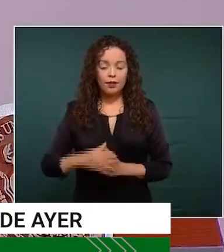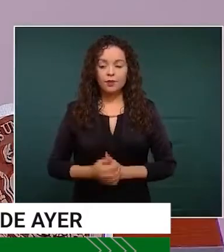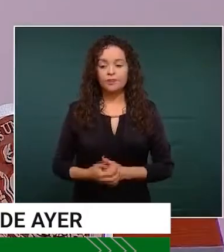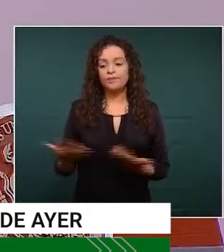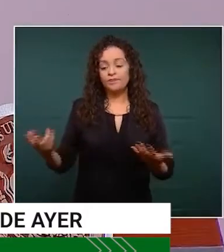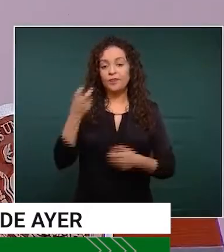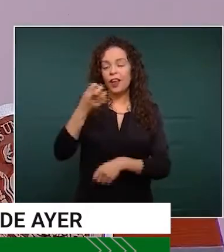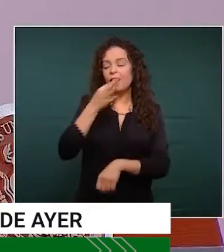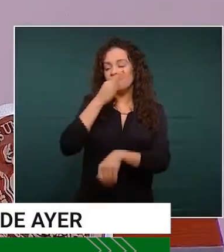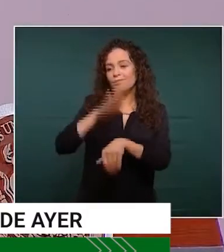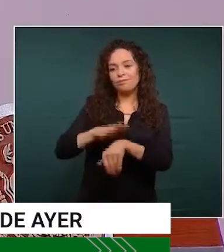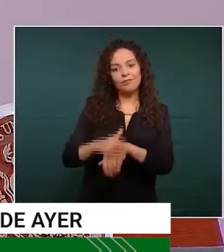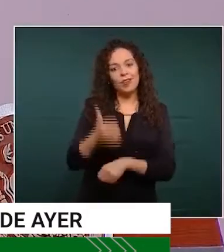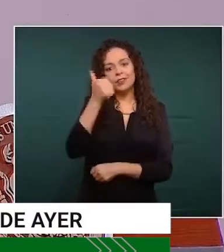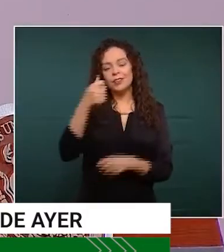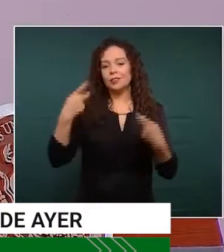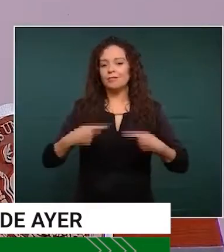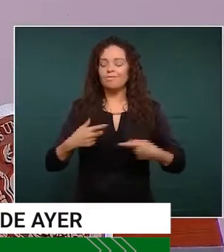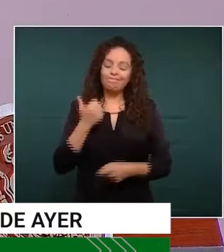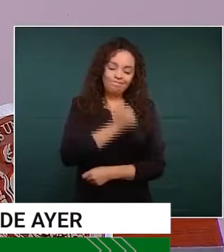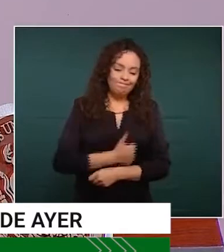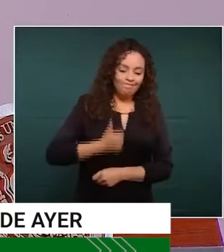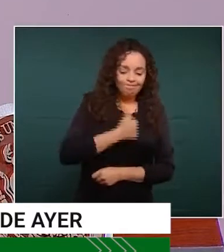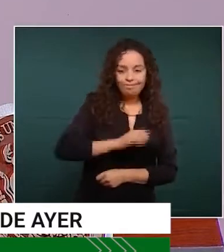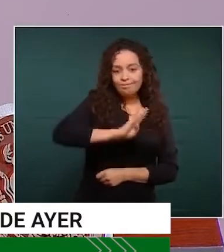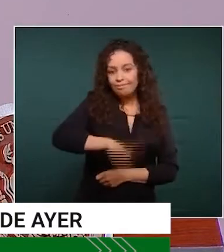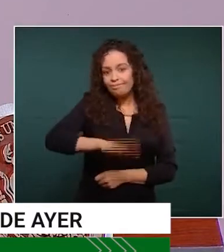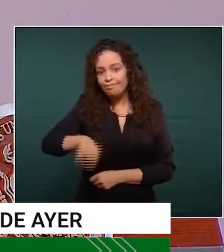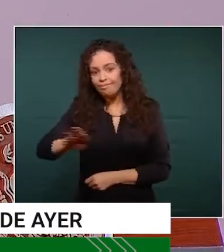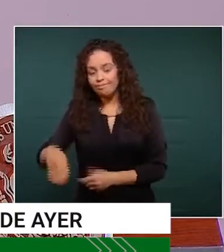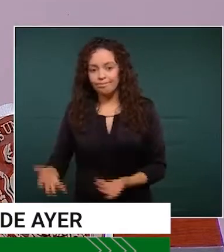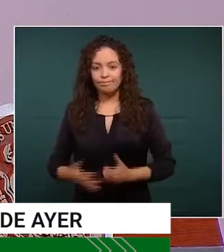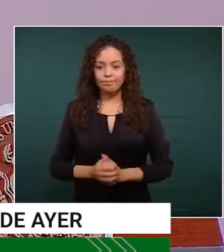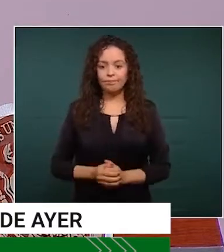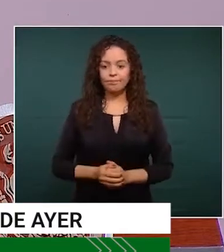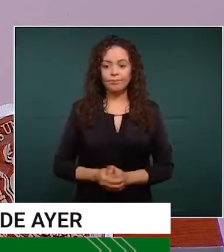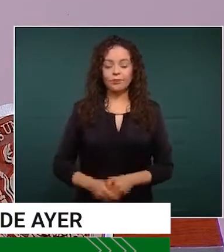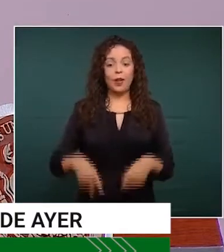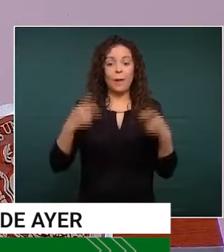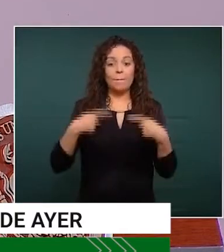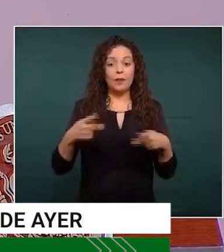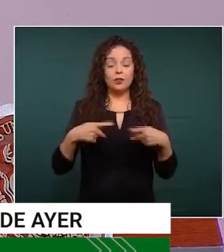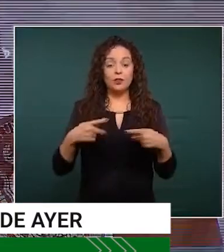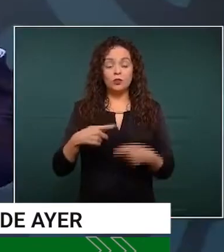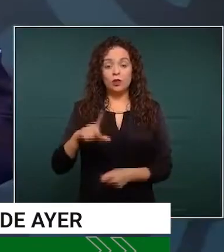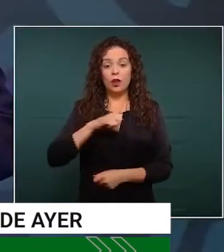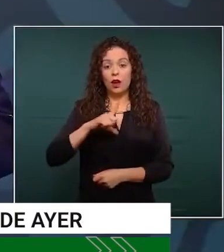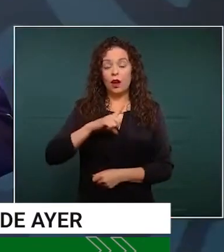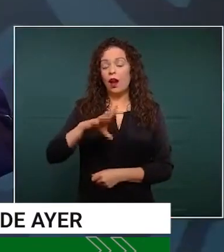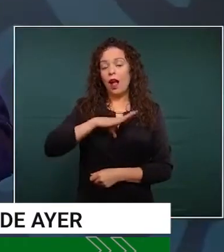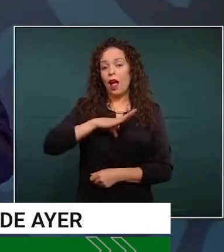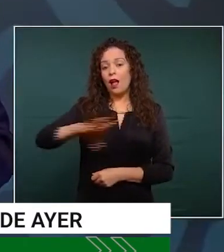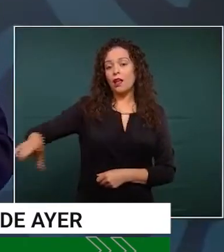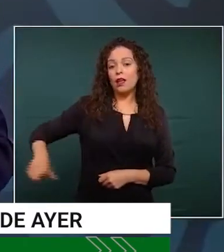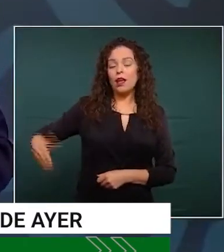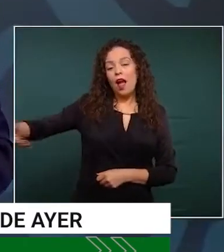que perdieron la vida. En cuanto a personas lesionadas, hemos registrado